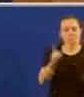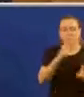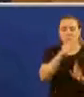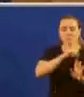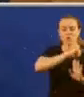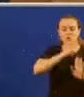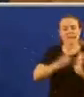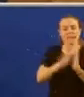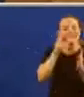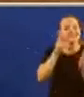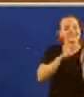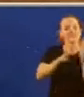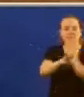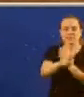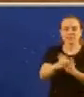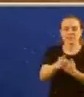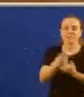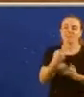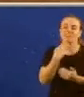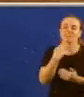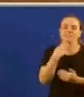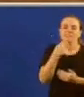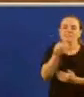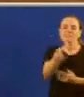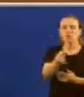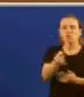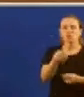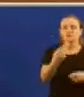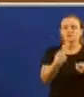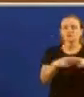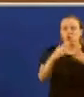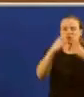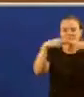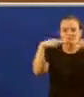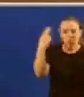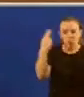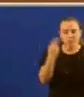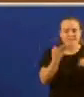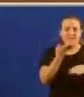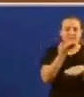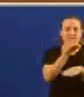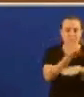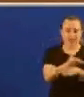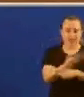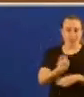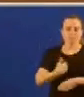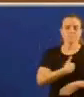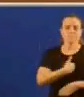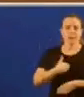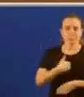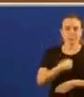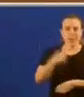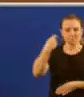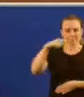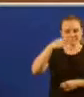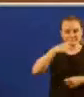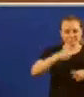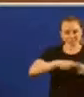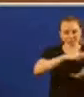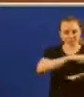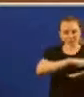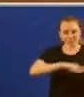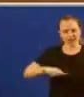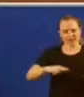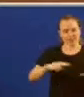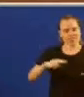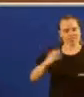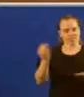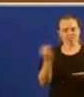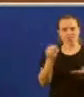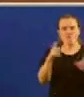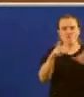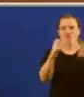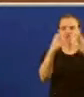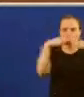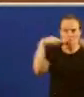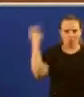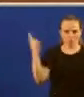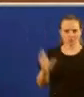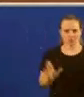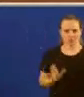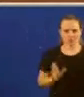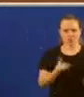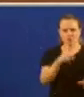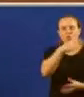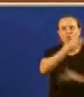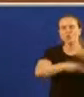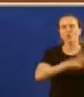os seus actos e donde vostede acude en calidade de presidente da Xunta de Galiza. E sabe porqué vostede